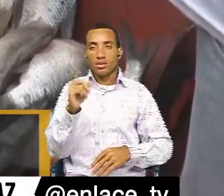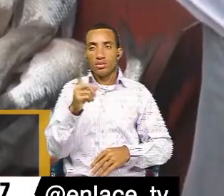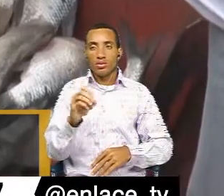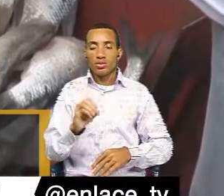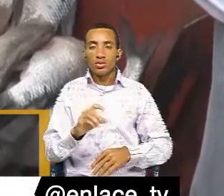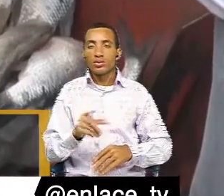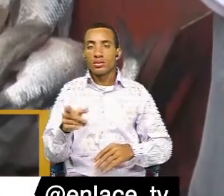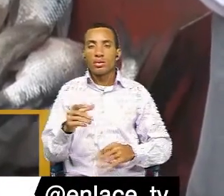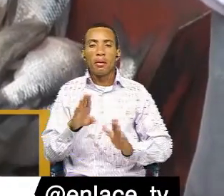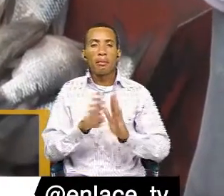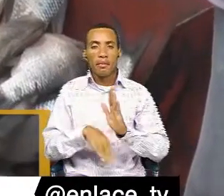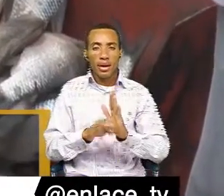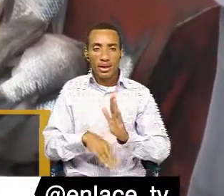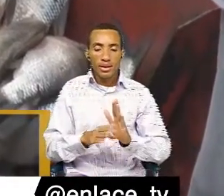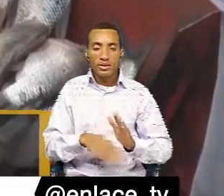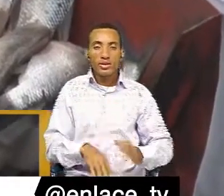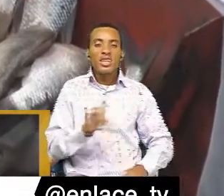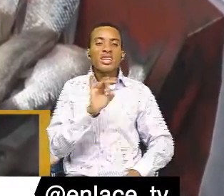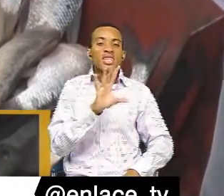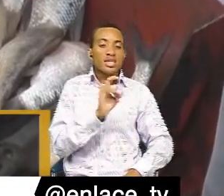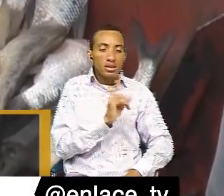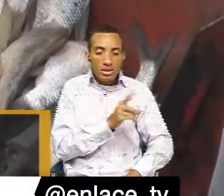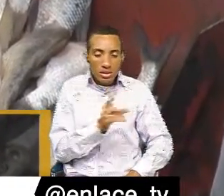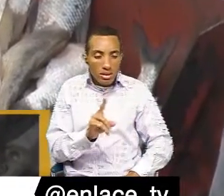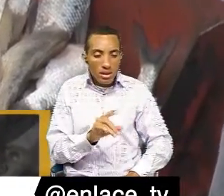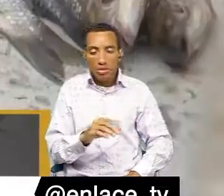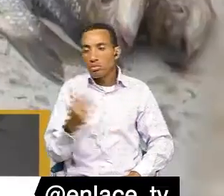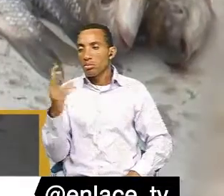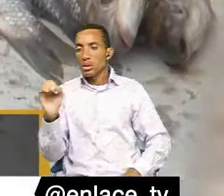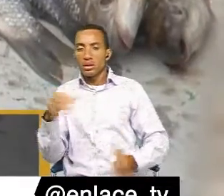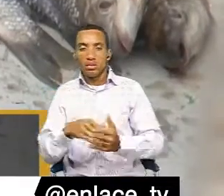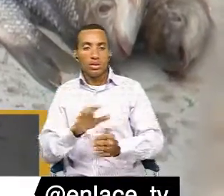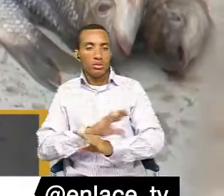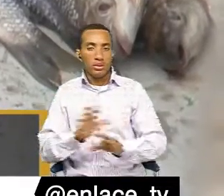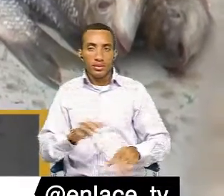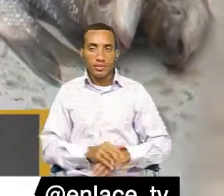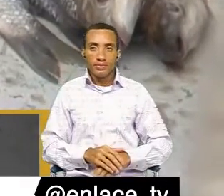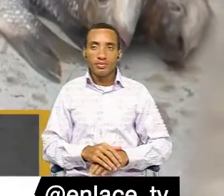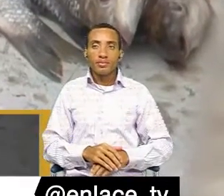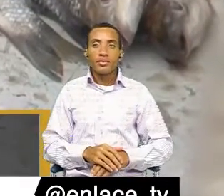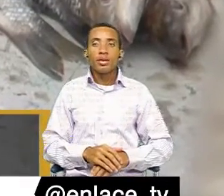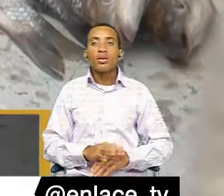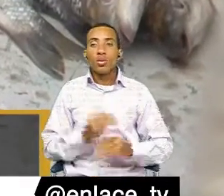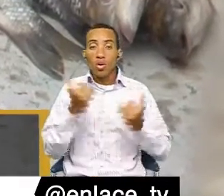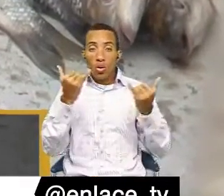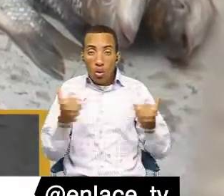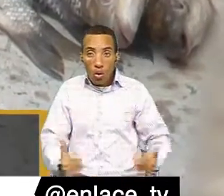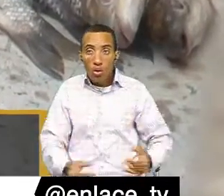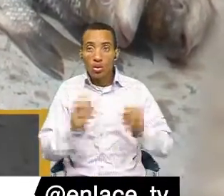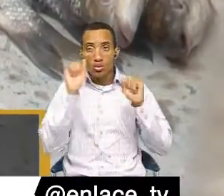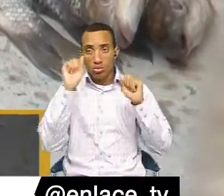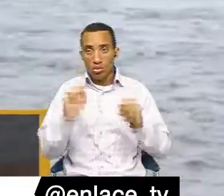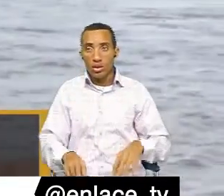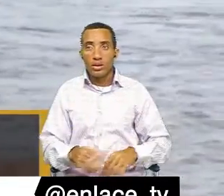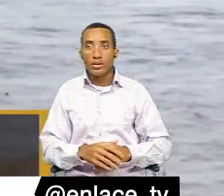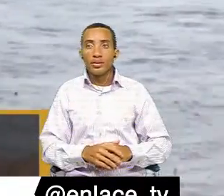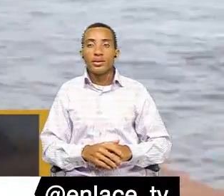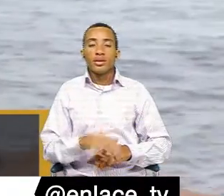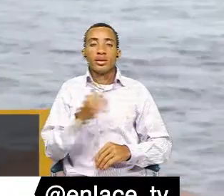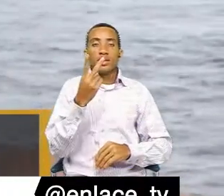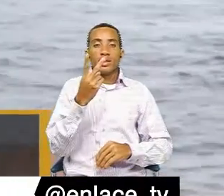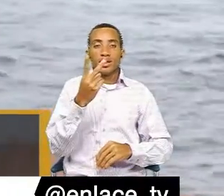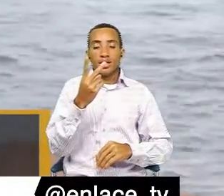yendo 15 por 20 a 2.000 y a 3.000 pesitos. De mañana no le necesitamos que pueda encontrar 15 por 20, pero es por hoy que hay pescado de 15 por 20, 10 en 20 y todo